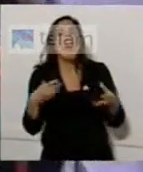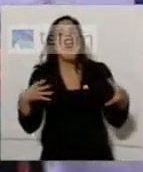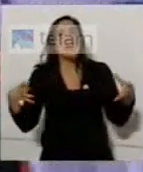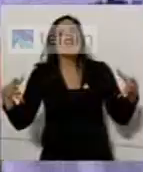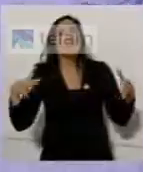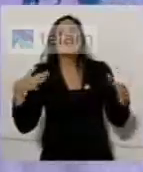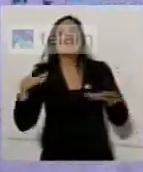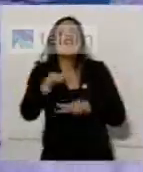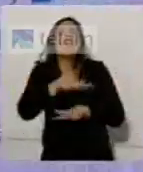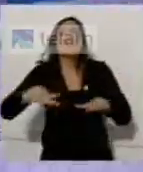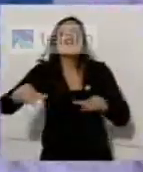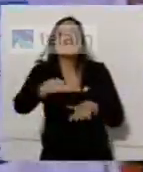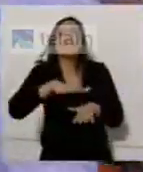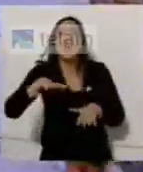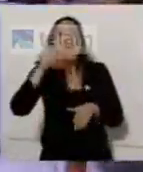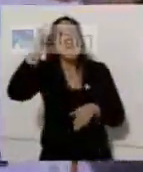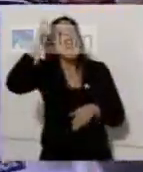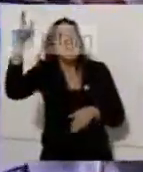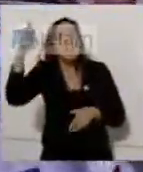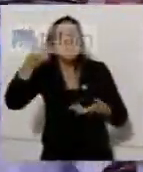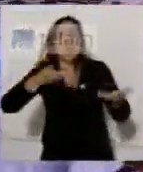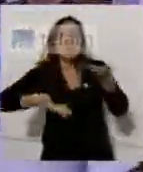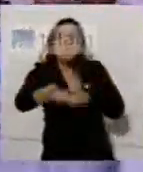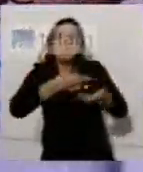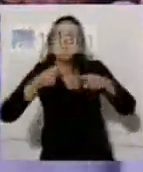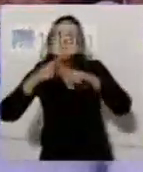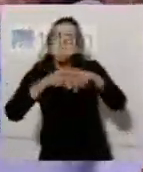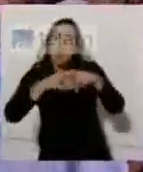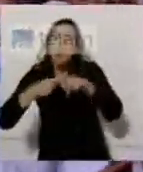cual las ideas se debatan con altura.